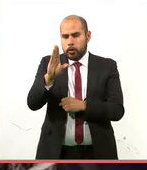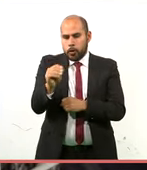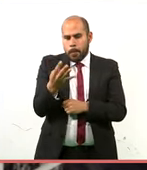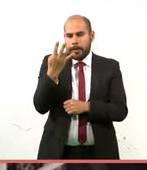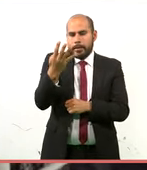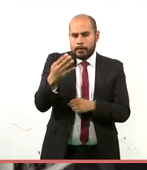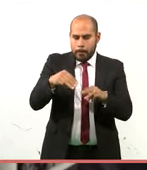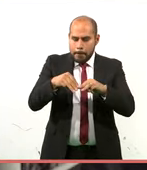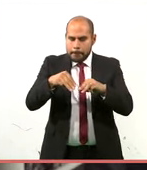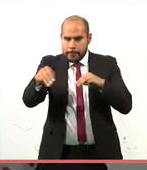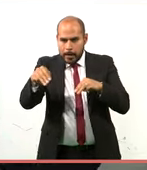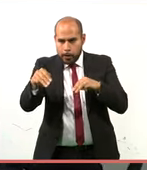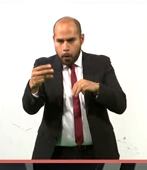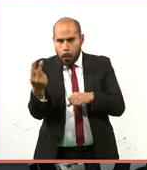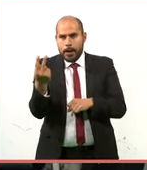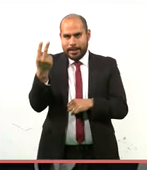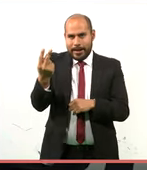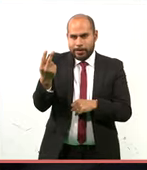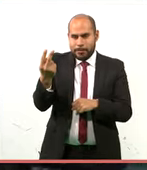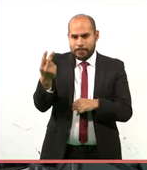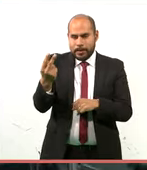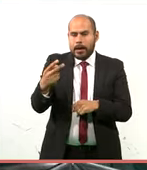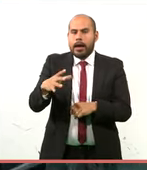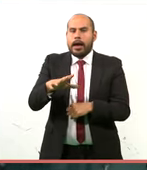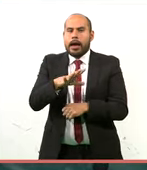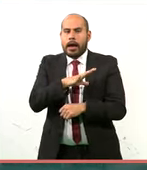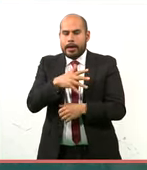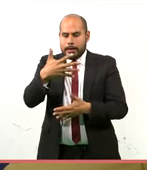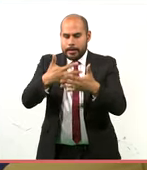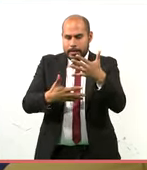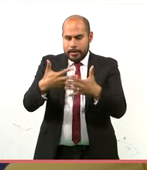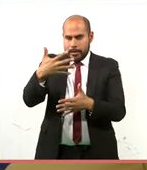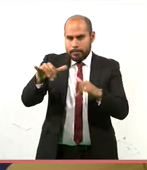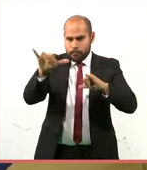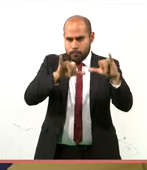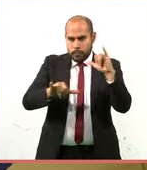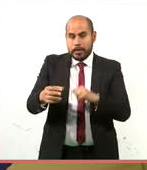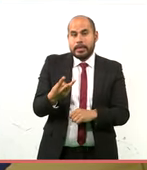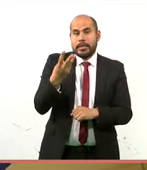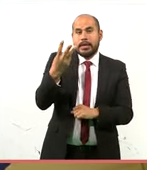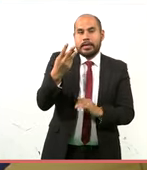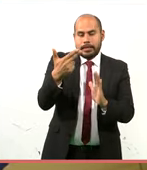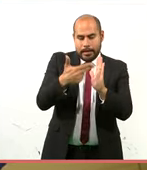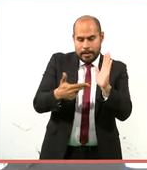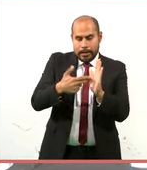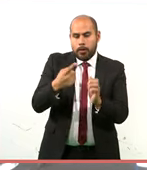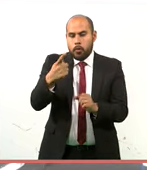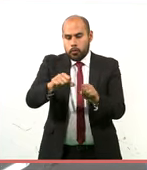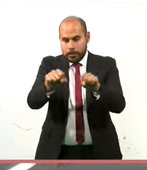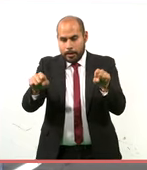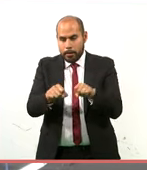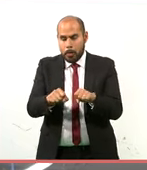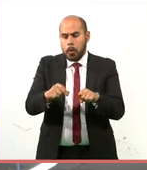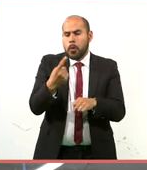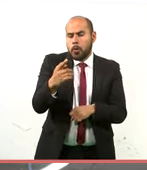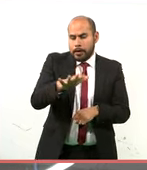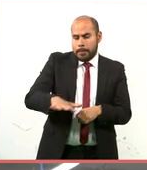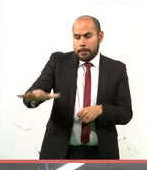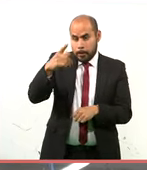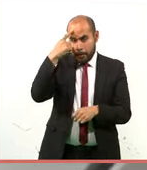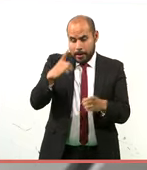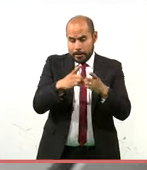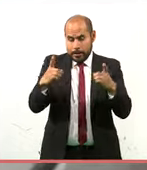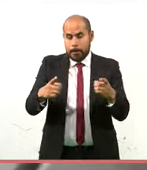3,694 metros cuadrados, en los que se ubican 15 laboratorios, 3 talleres, un aula, un espacio para el desarrollo